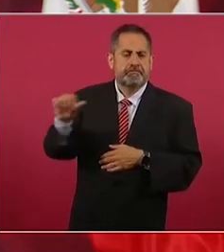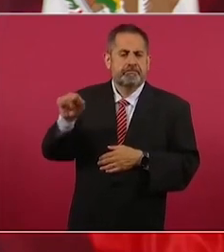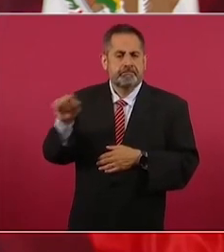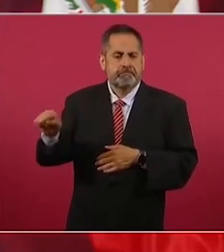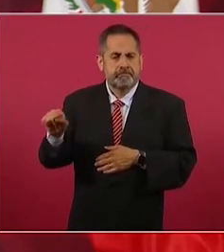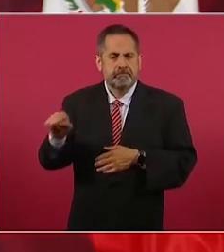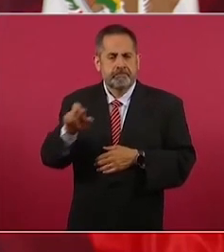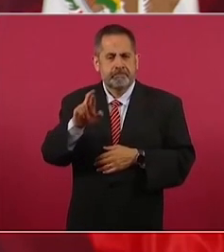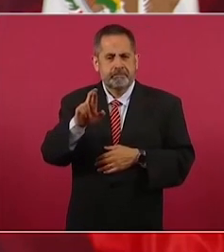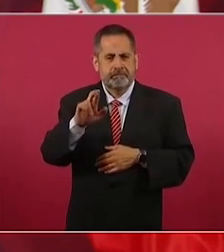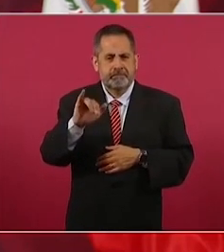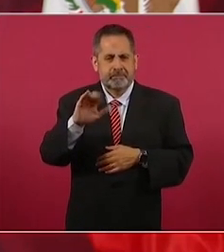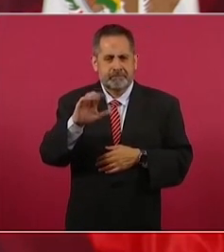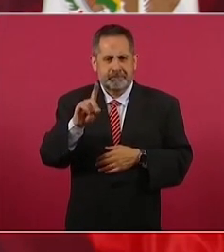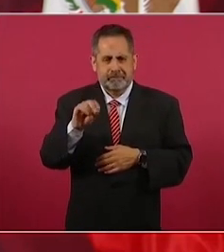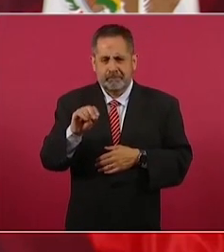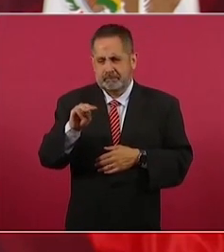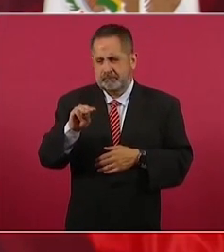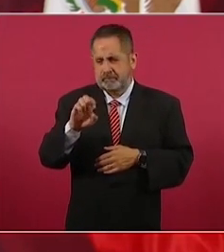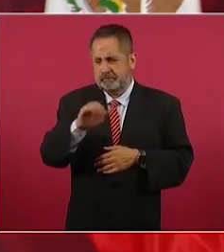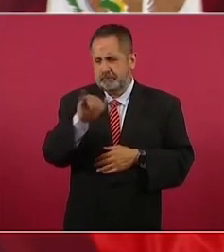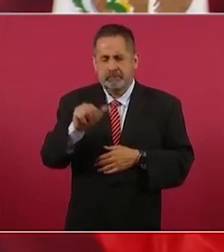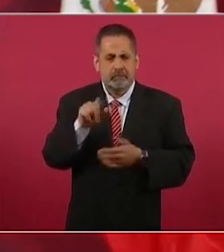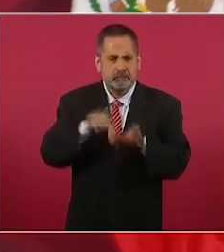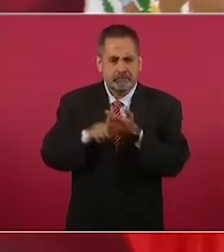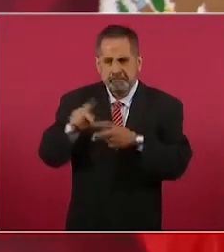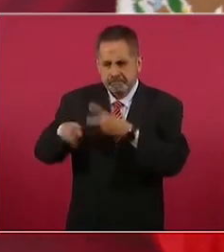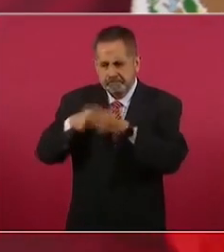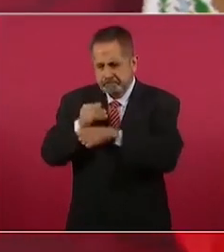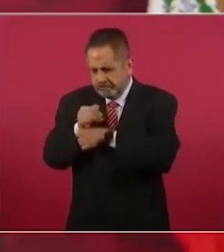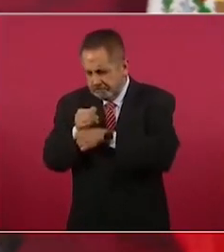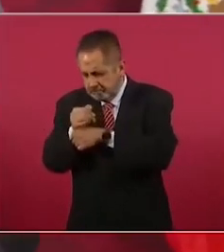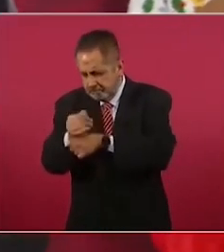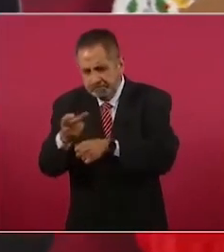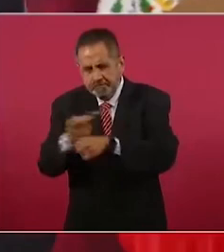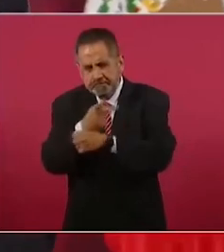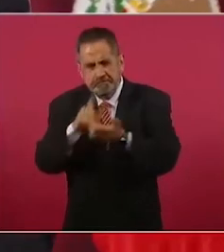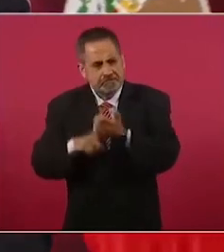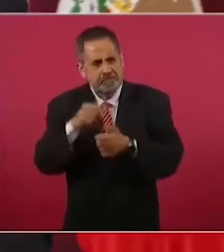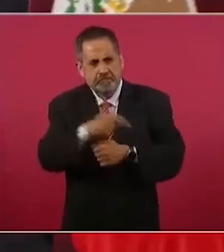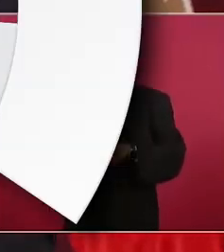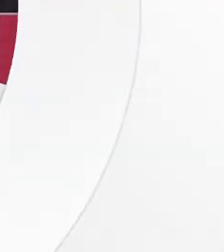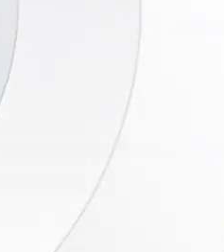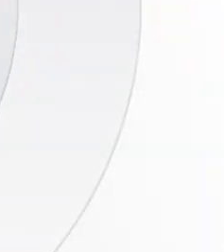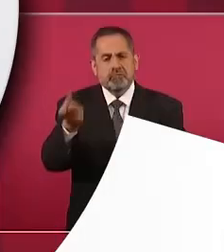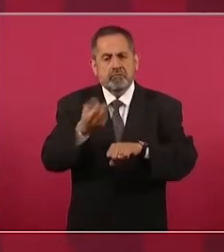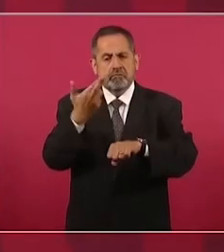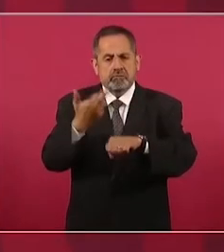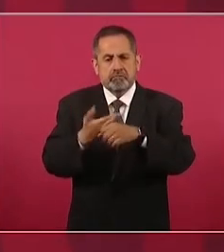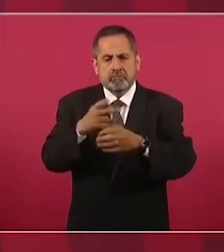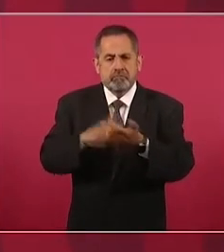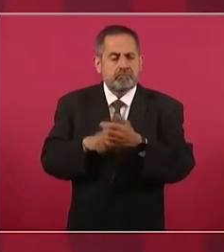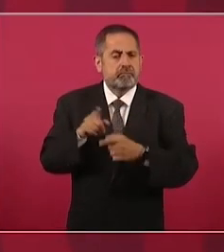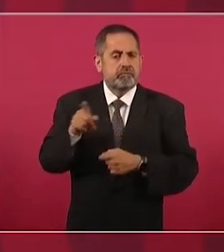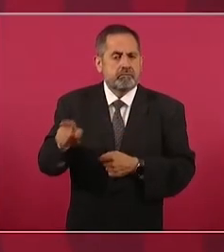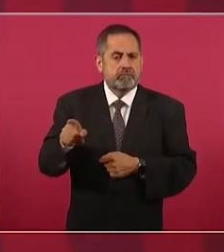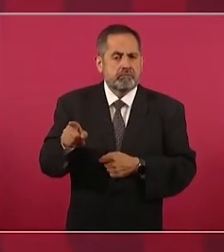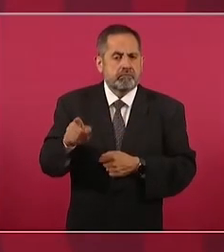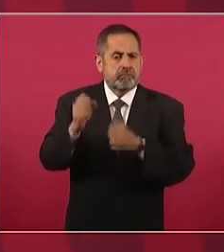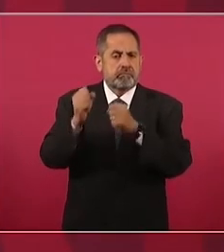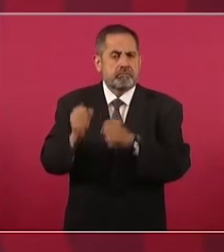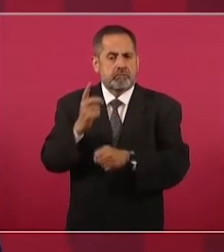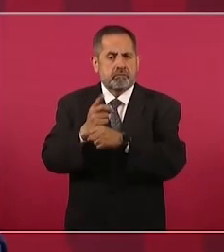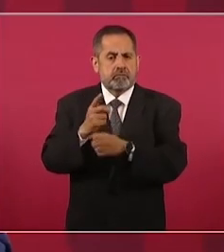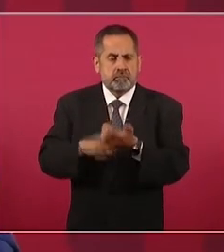a Ricardo Mejía que haga una investigación y que hable con ustedes de